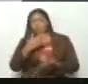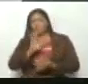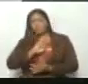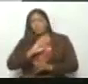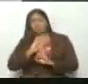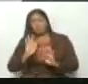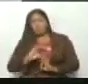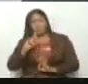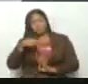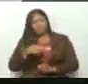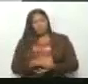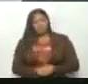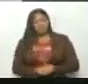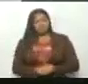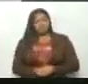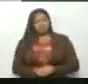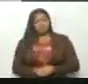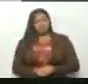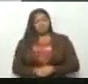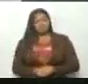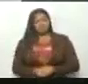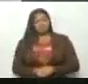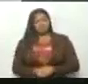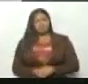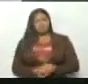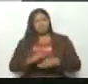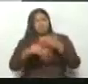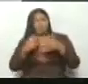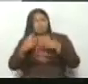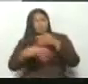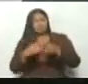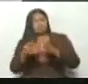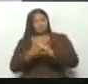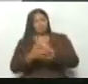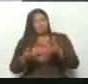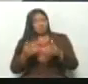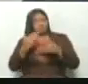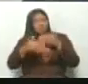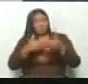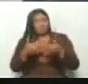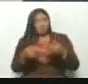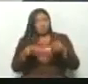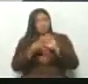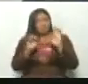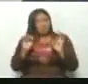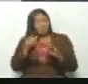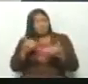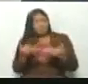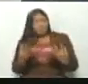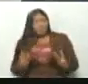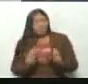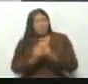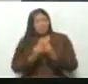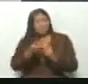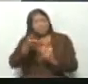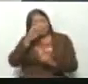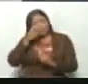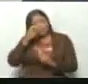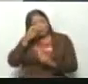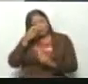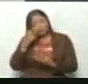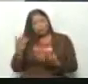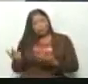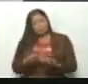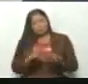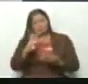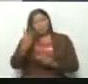propiamente, y se llama inmunosenescencia. Y ese proceso tiene que ir, por supuesto, acompañado y vigilado de que